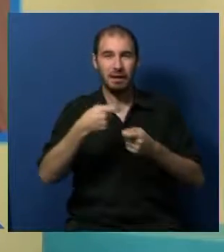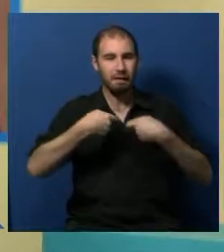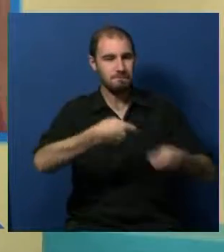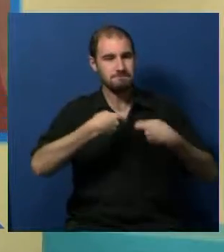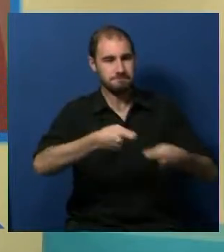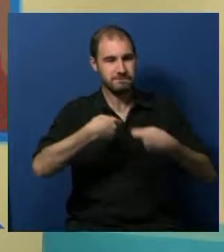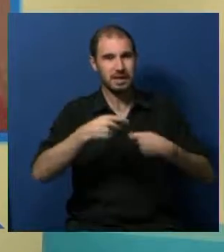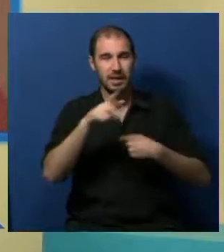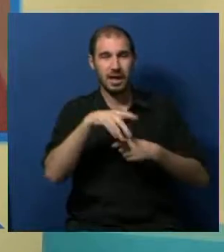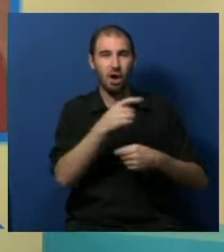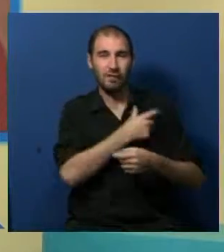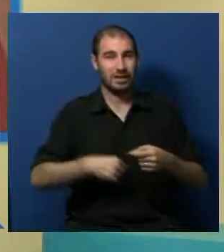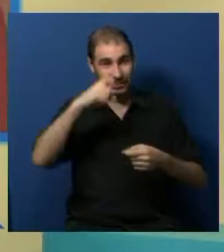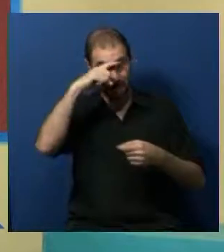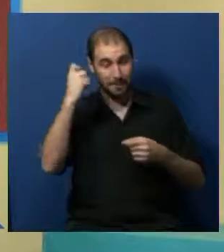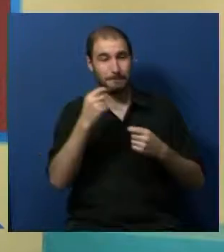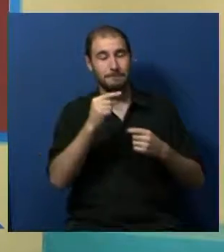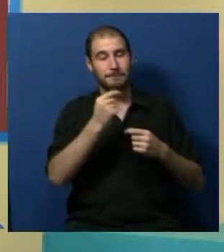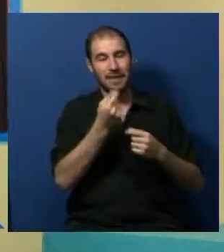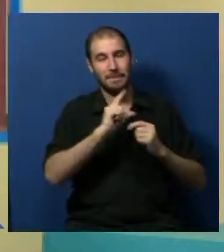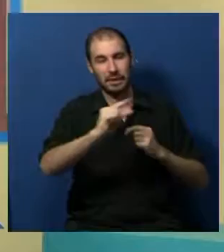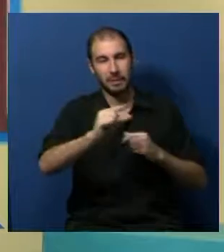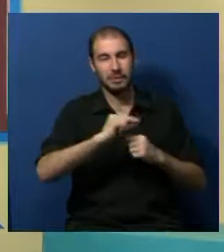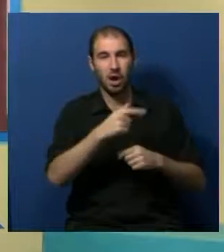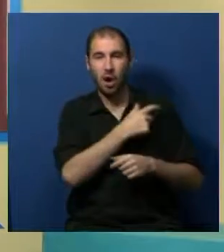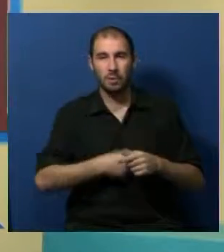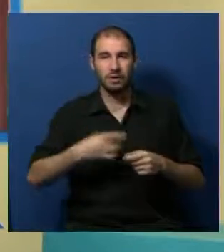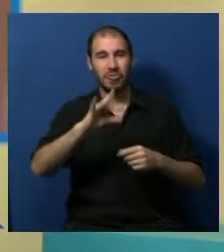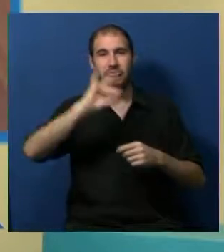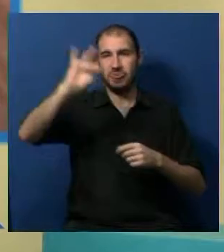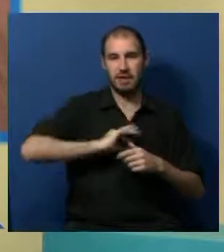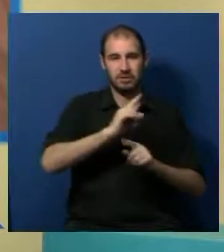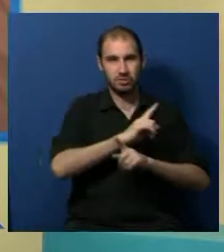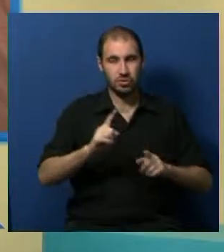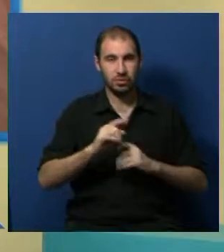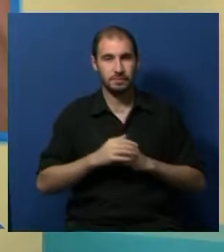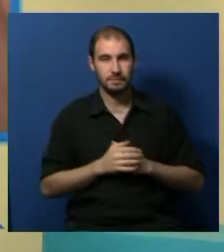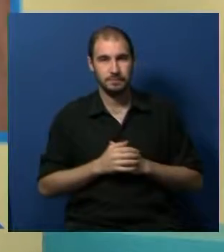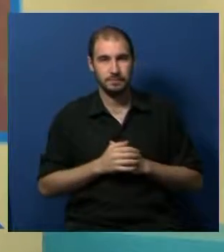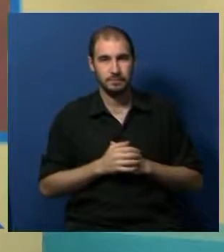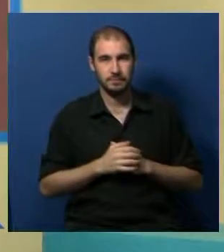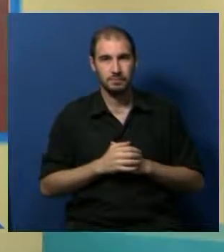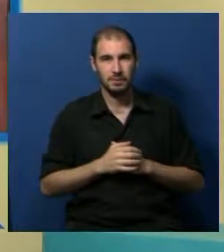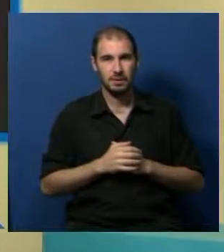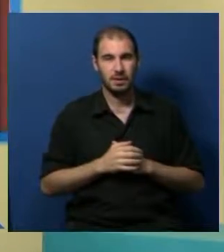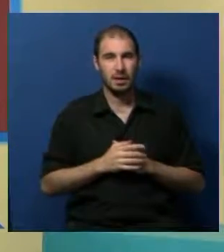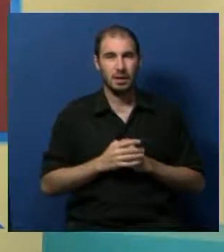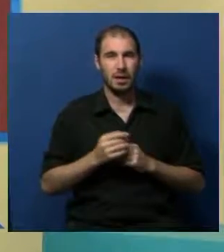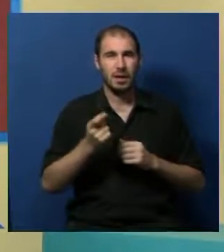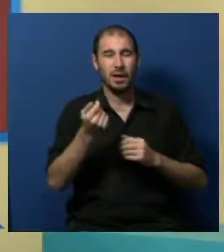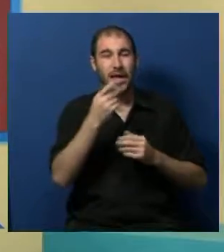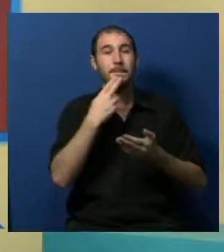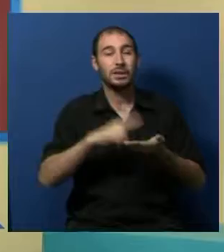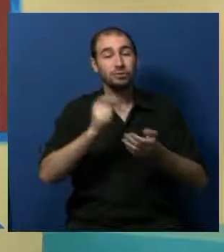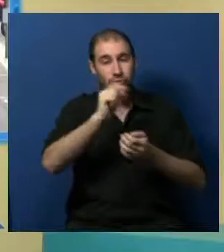financiar al gobierno nacional. Es decir, el gobierno optó por no endeudarse con el exterior, no subir mucho más los